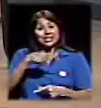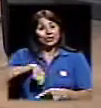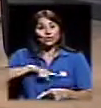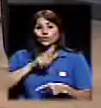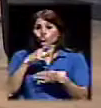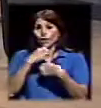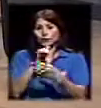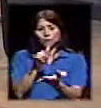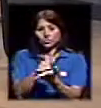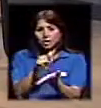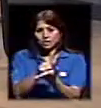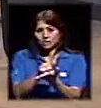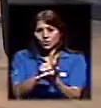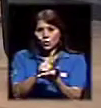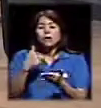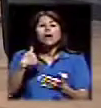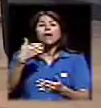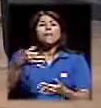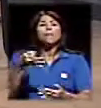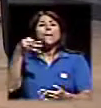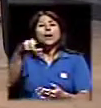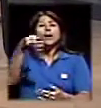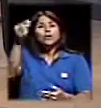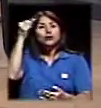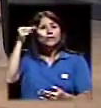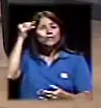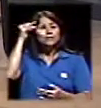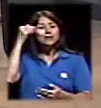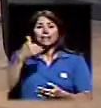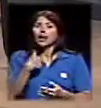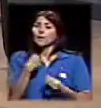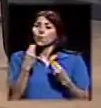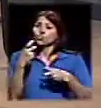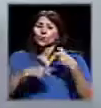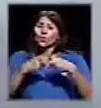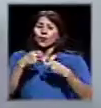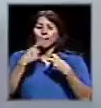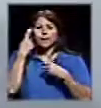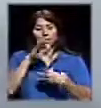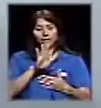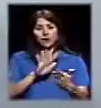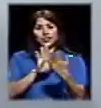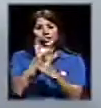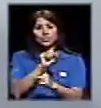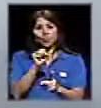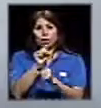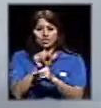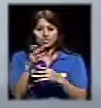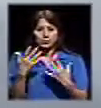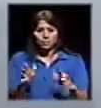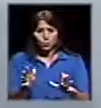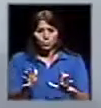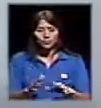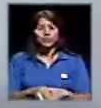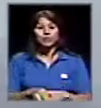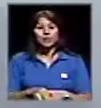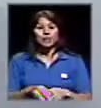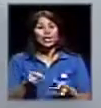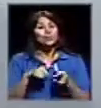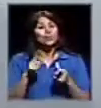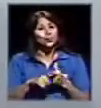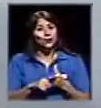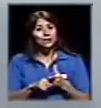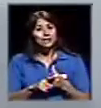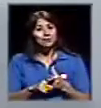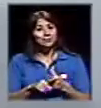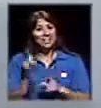dificultades para enfrentar los compromisos financieros o las operaciones del Estado. Entonces, la situación, como usted, para usar su palabra,